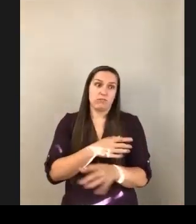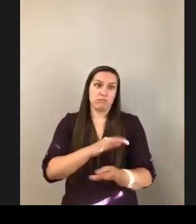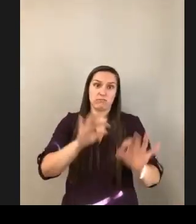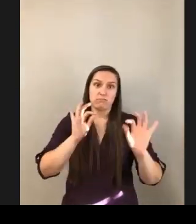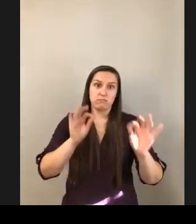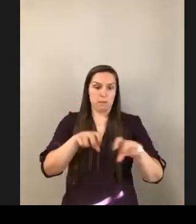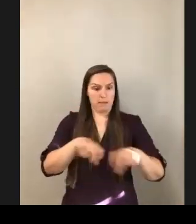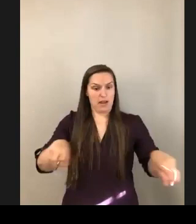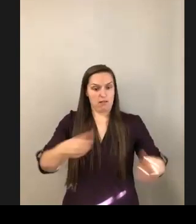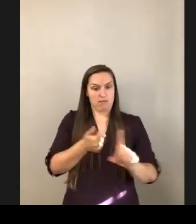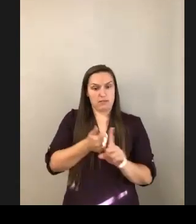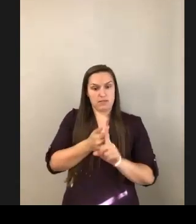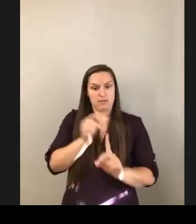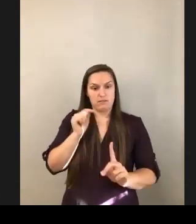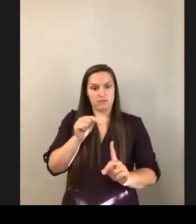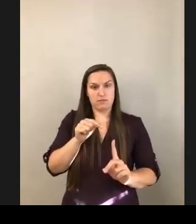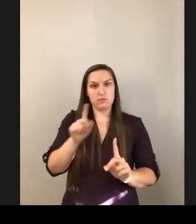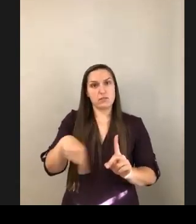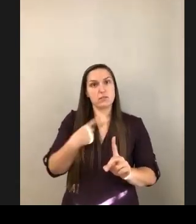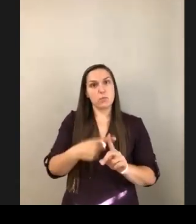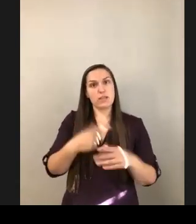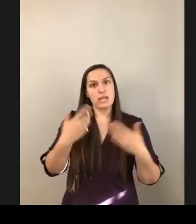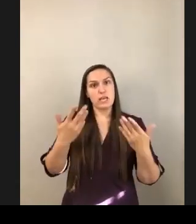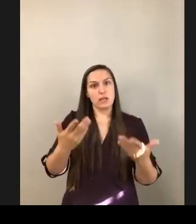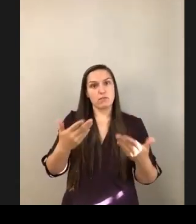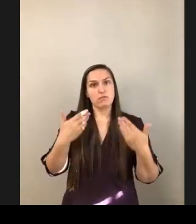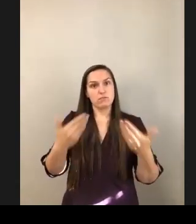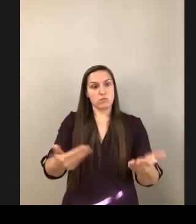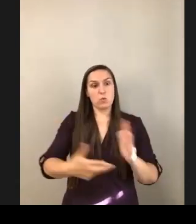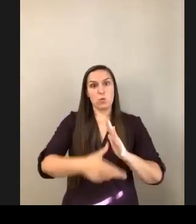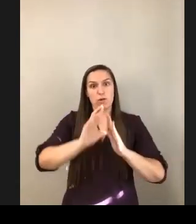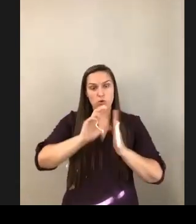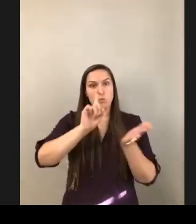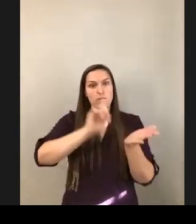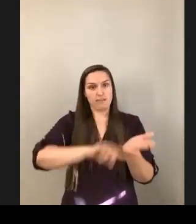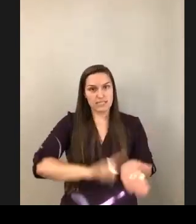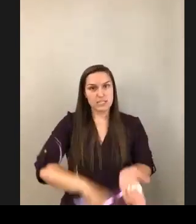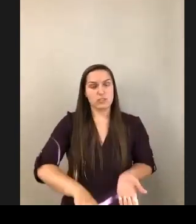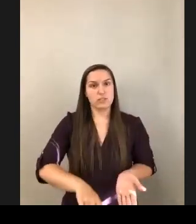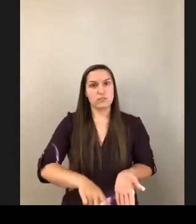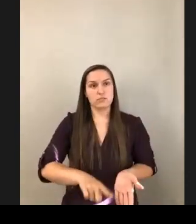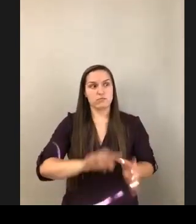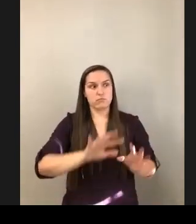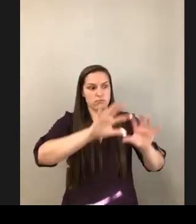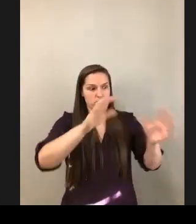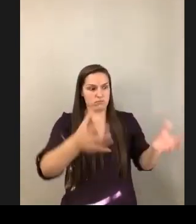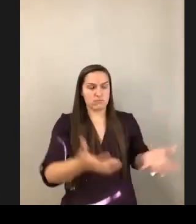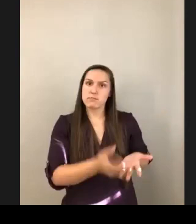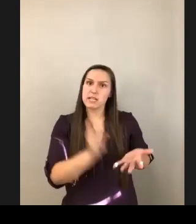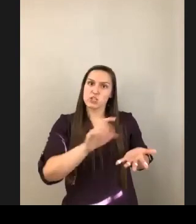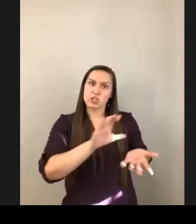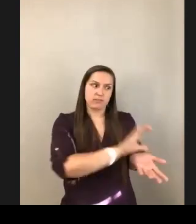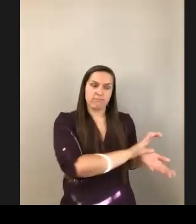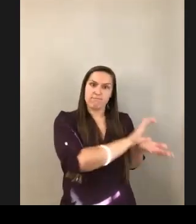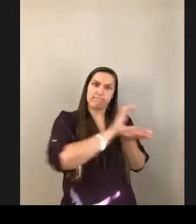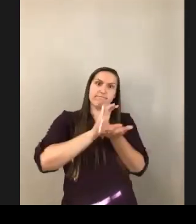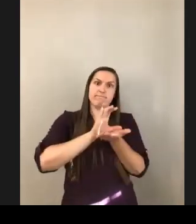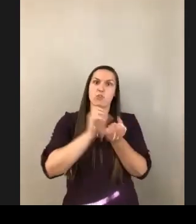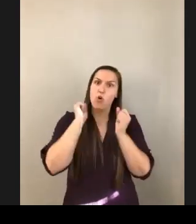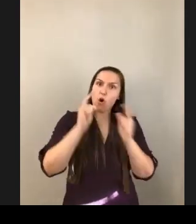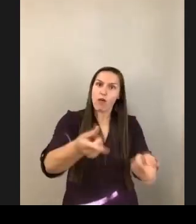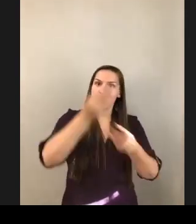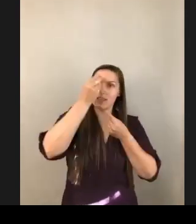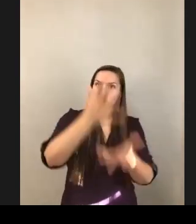absolutamente apropiado que los miembros del panel, cuando están haciendo un repaso de la investigación, necesitan todos